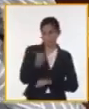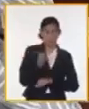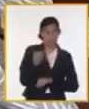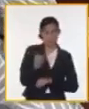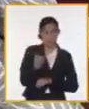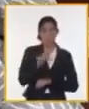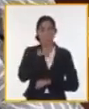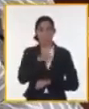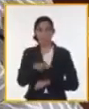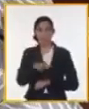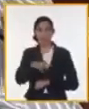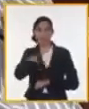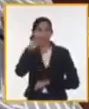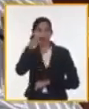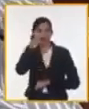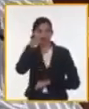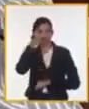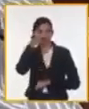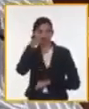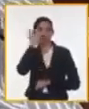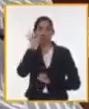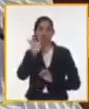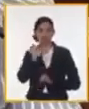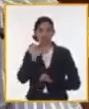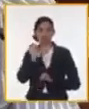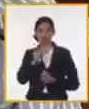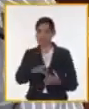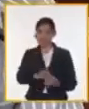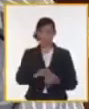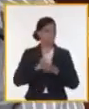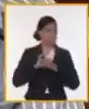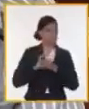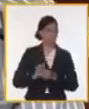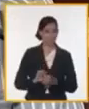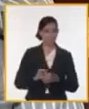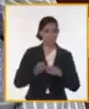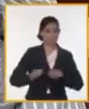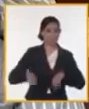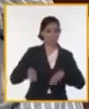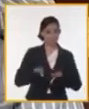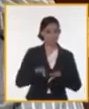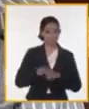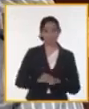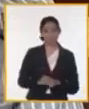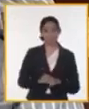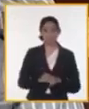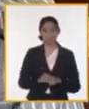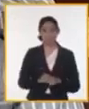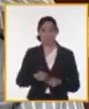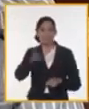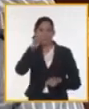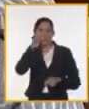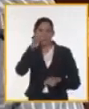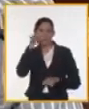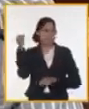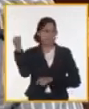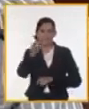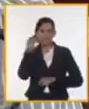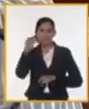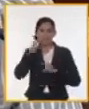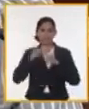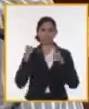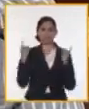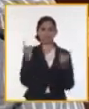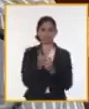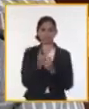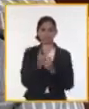drogas. Realmente el contexto es extremadamente agresivo y propicio para las adicciones en sentido general y para el consumo de